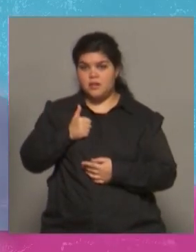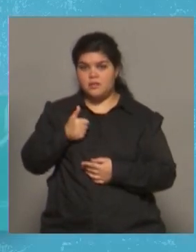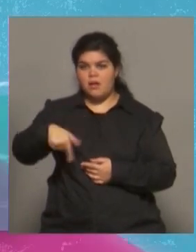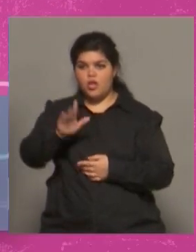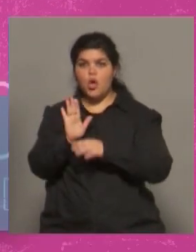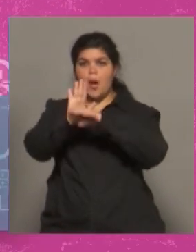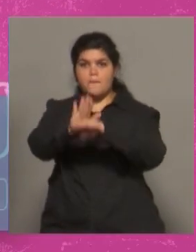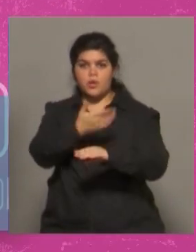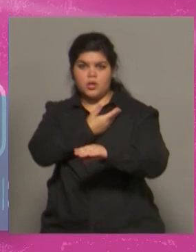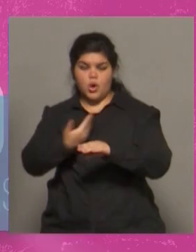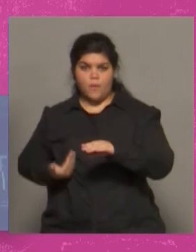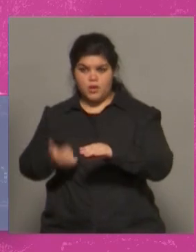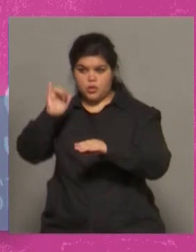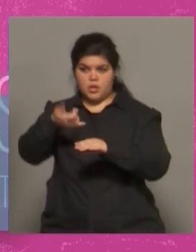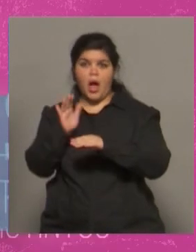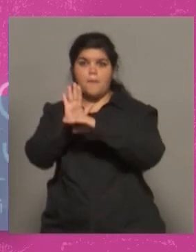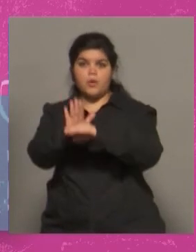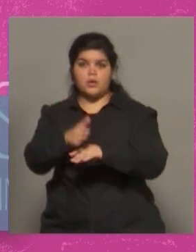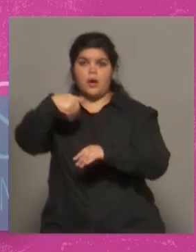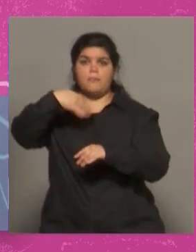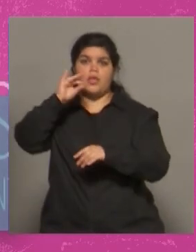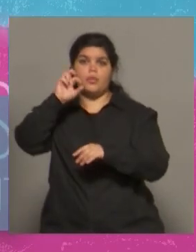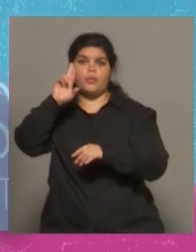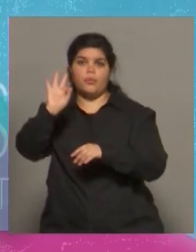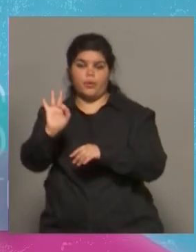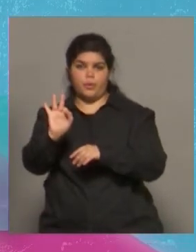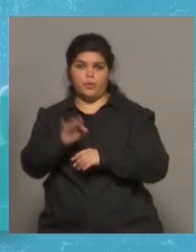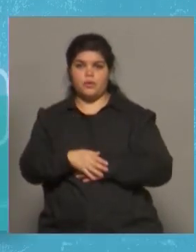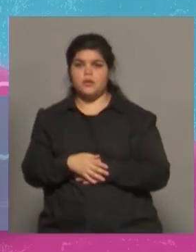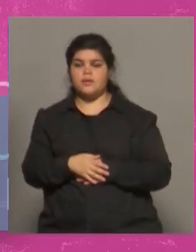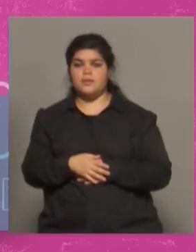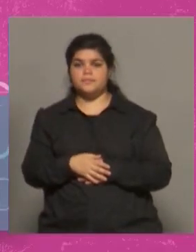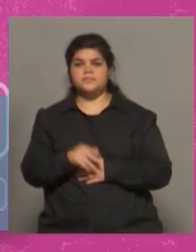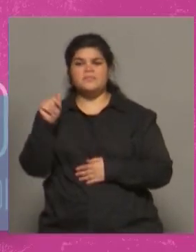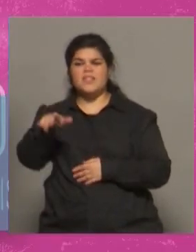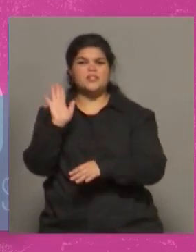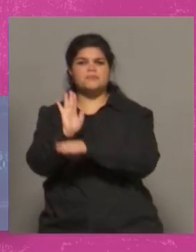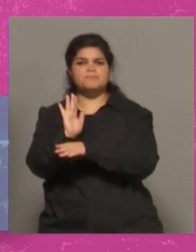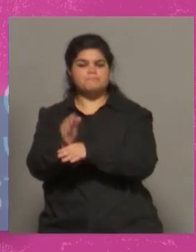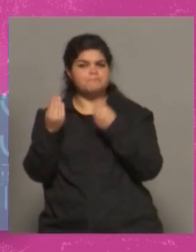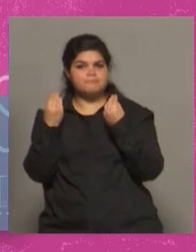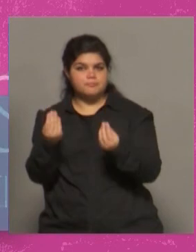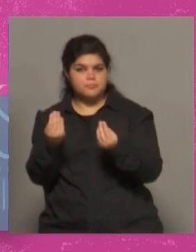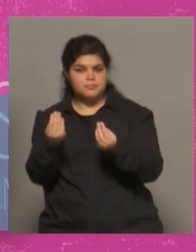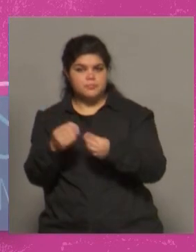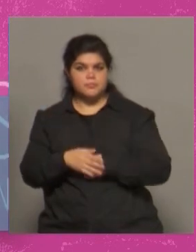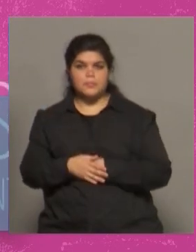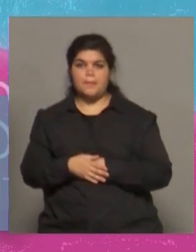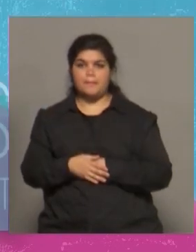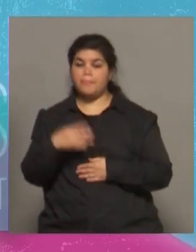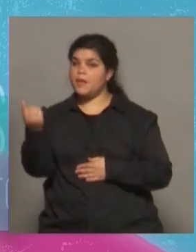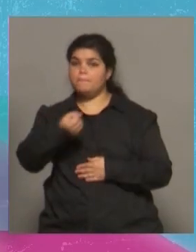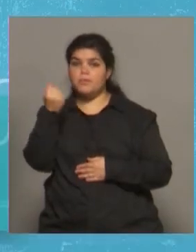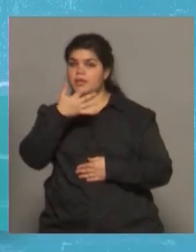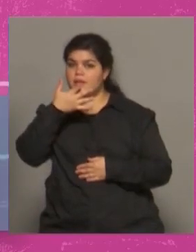apoyan el gobierno de Maduro, ¿no? ¿Y qué significa esto? Es muy importante entender